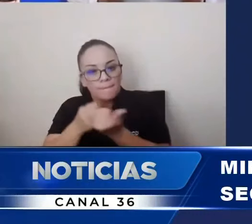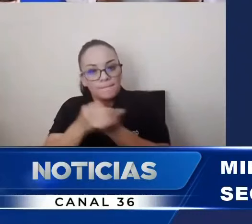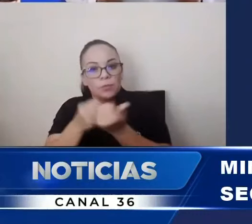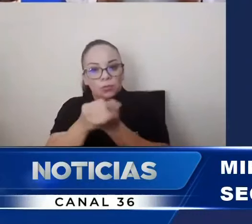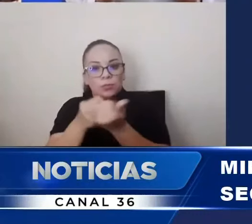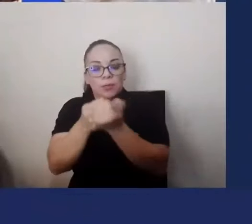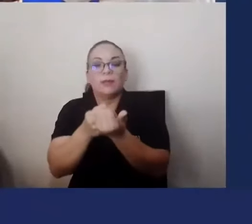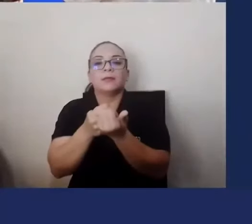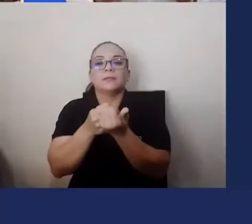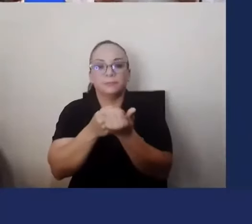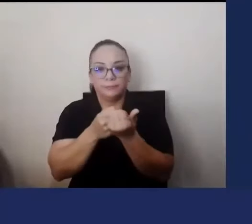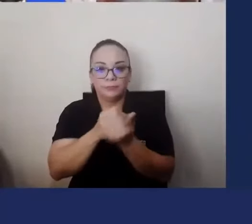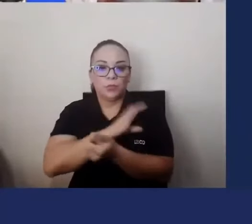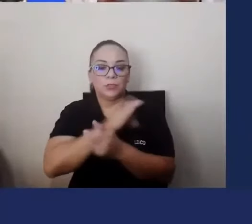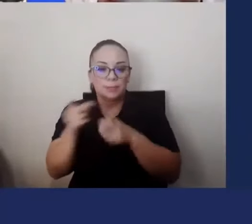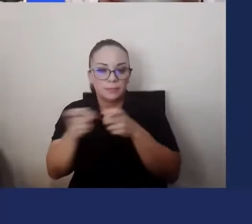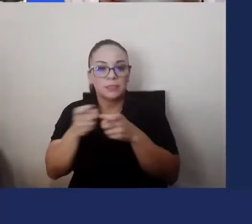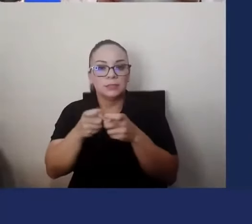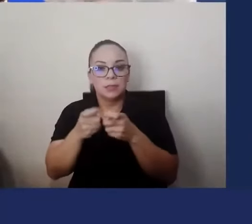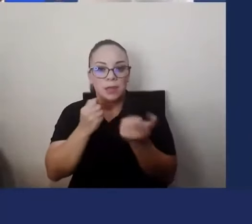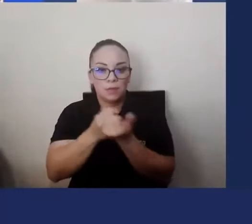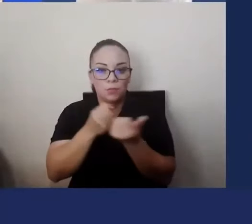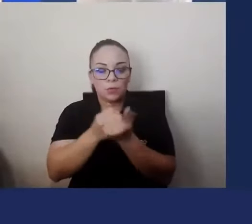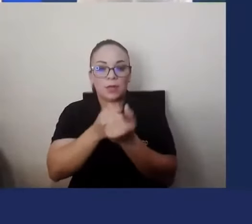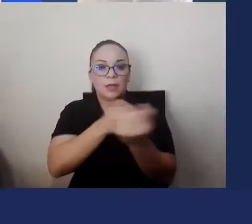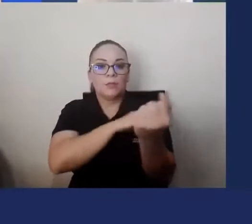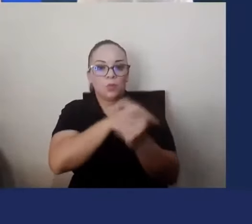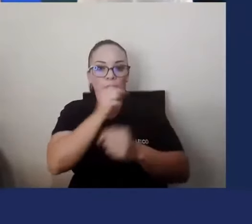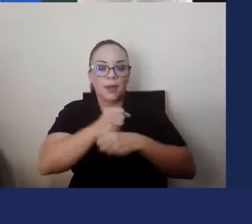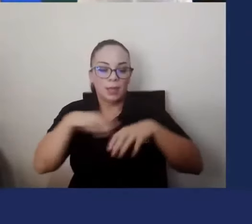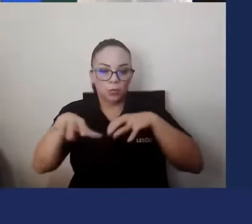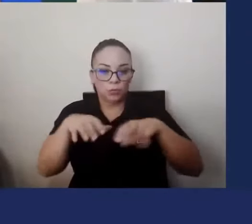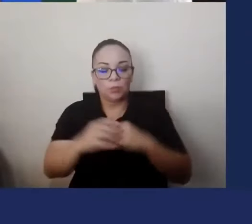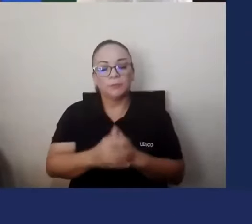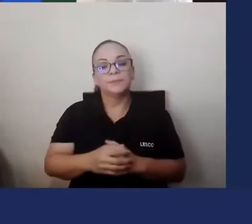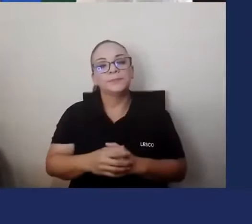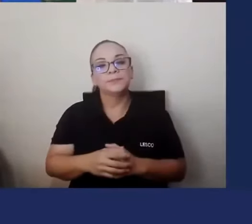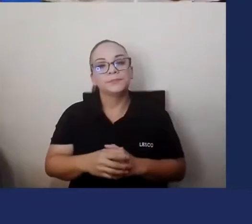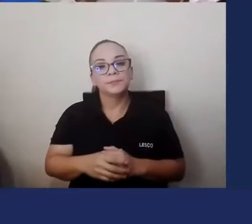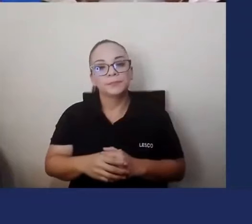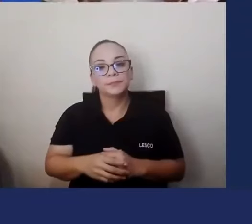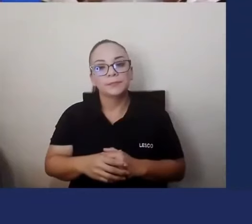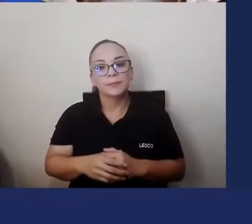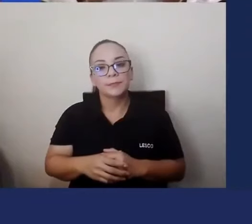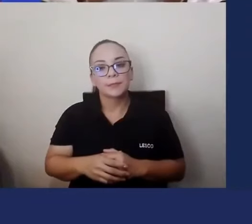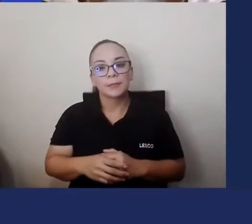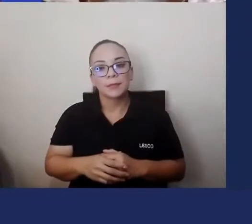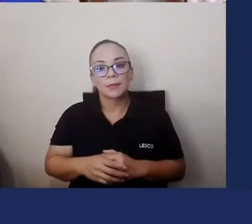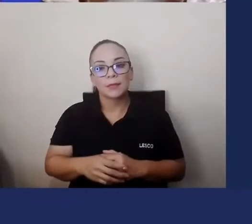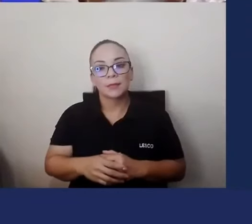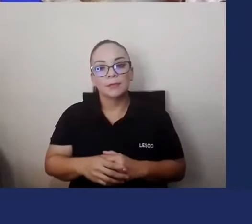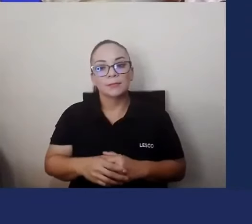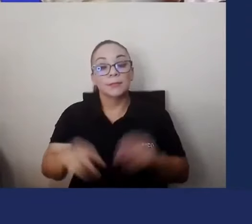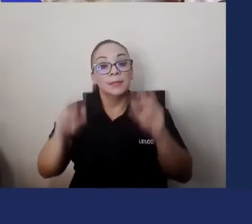policías administrativas del Poder Ejecutivo. El escenario de actuación